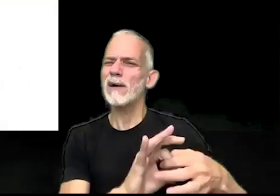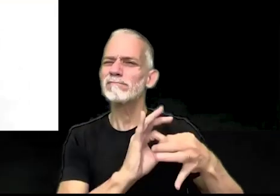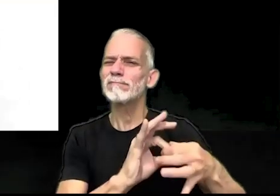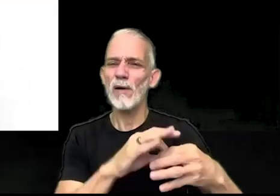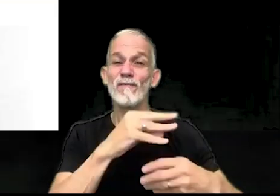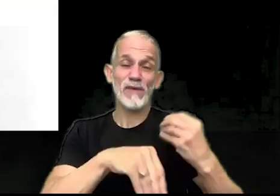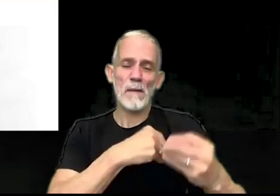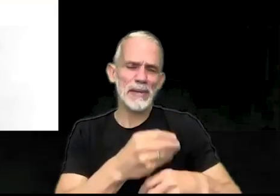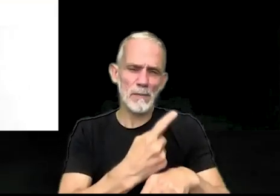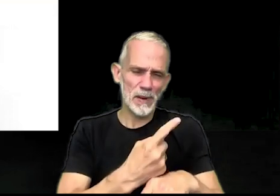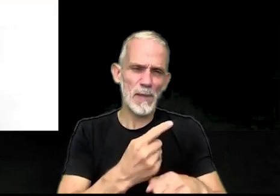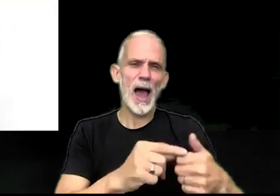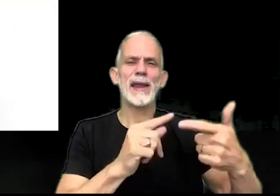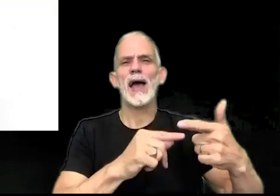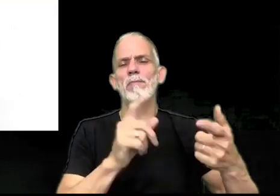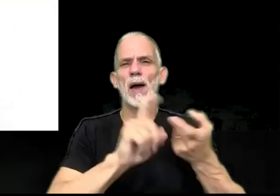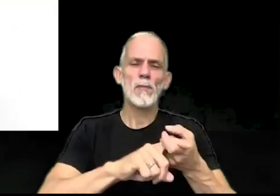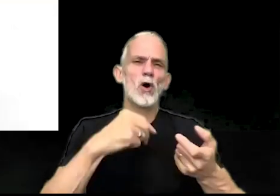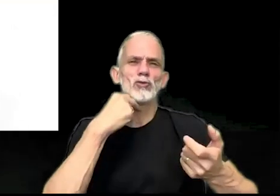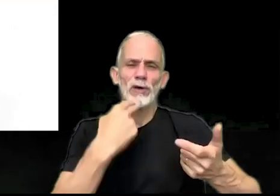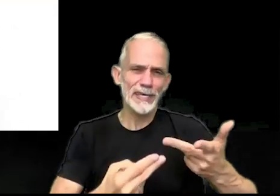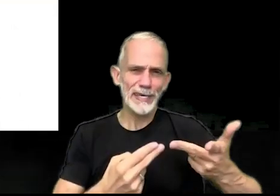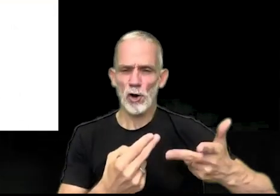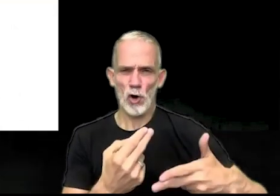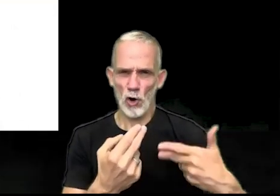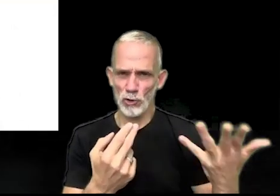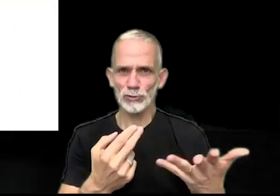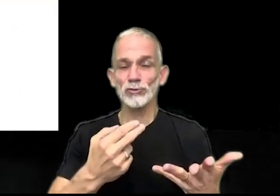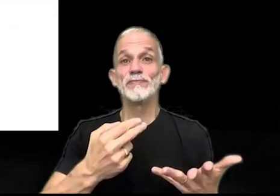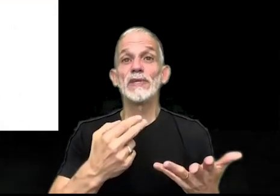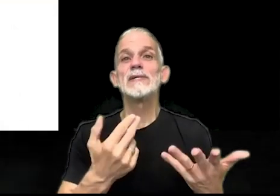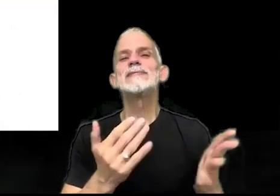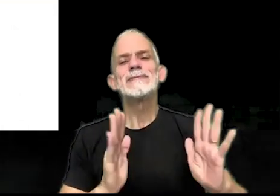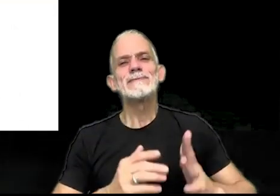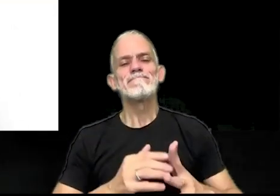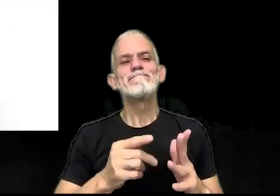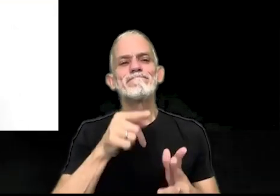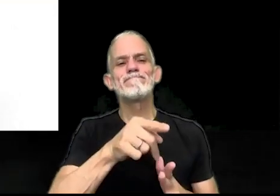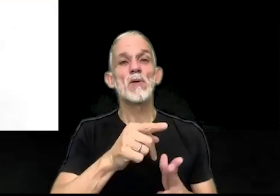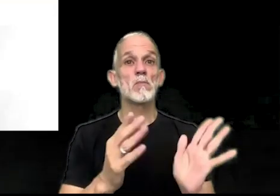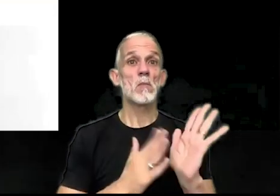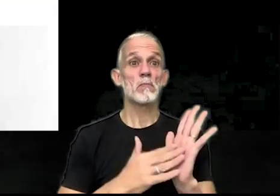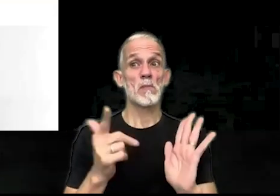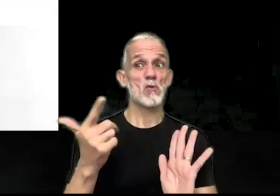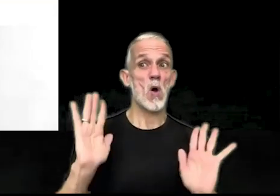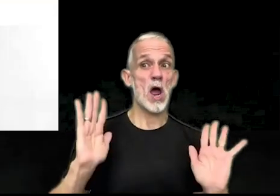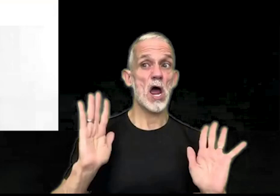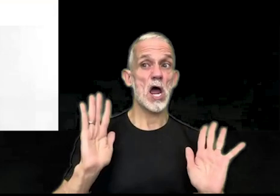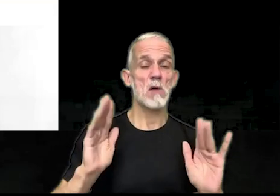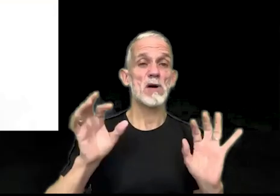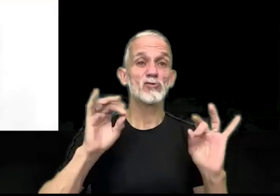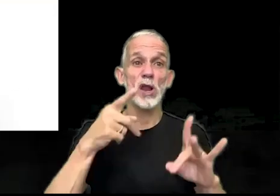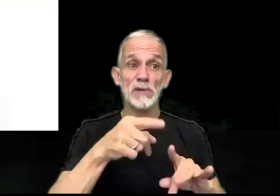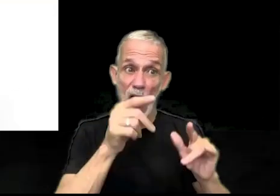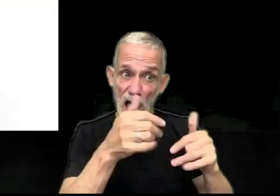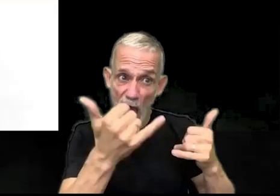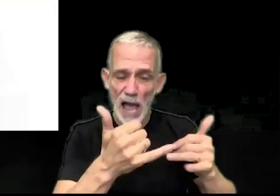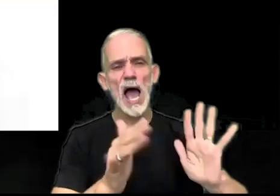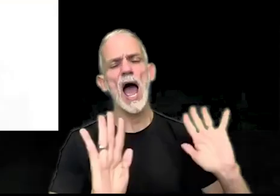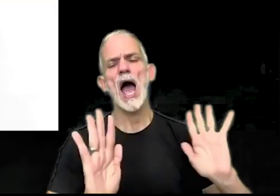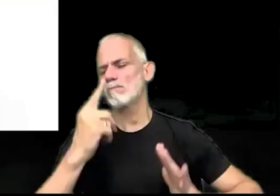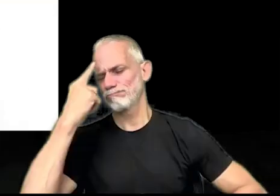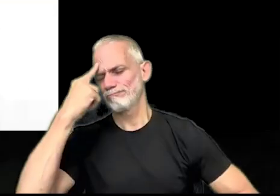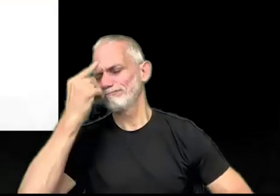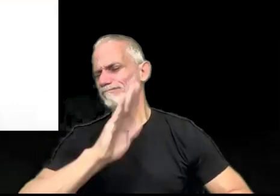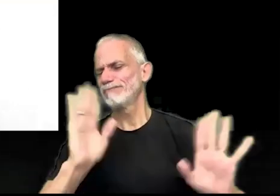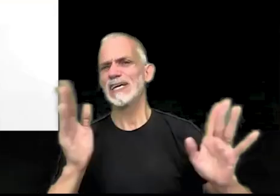estrechas, la familia primaria, el cónyuge, los hijos, podemos, y no nos demuestra lo contrario, se aplica la